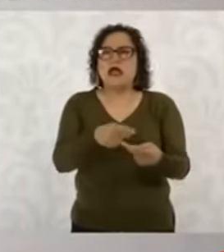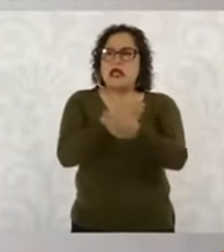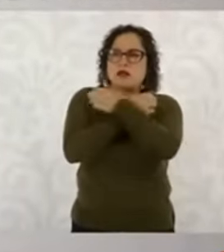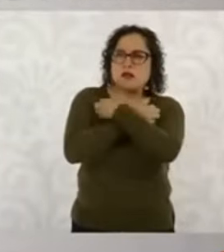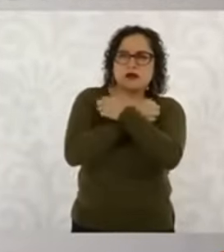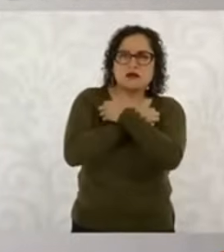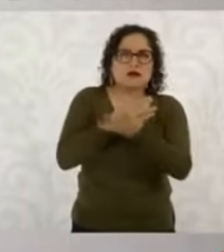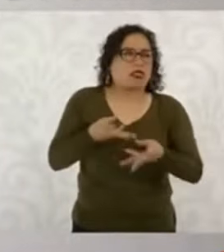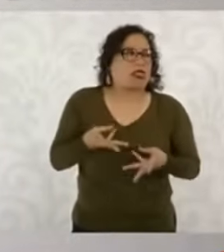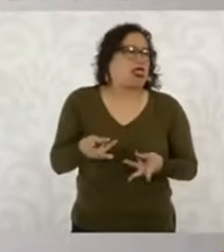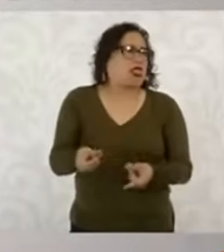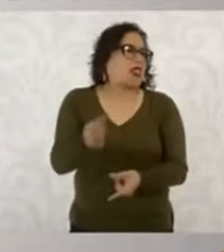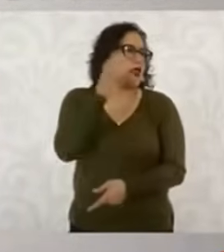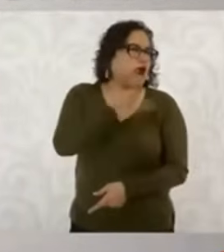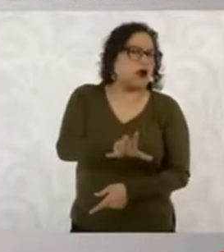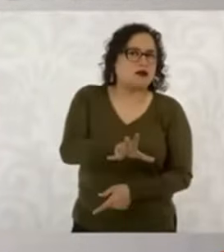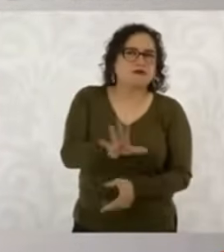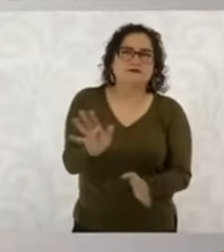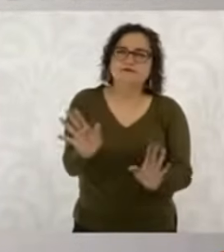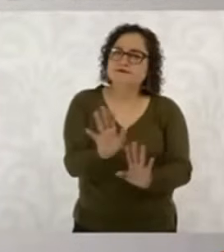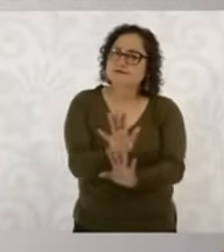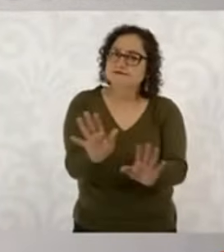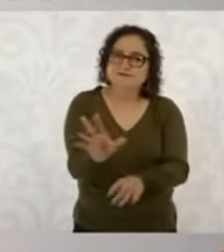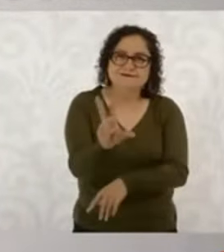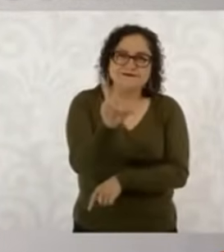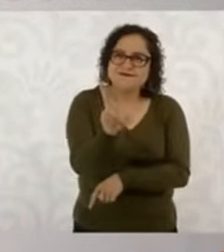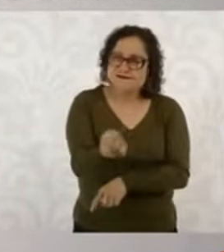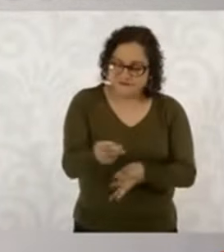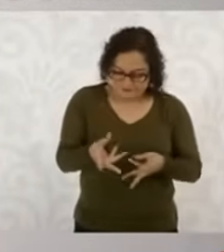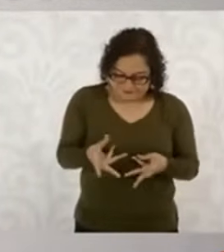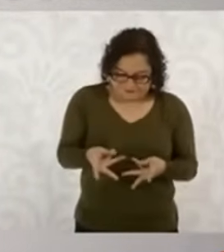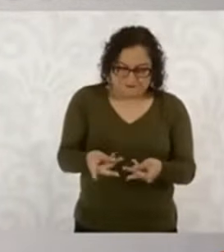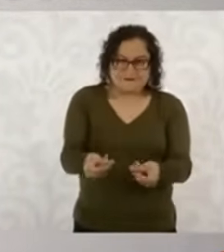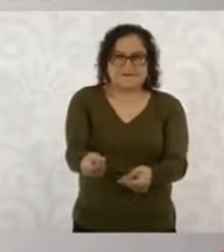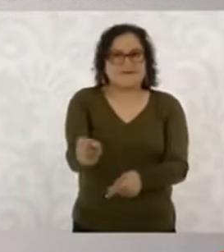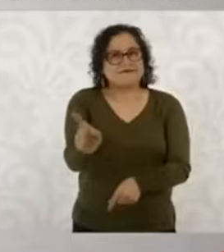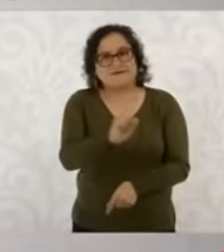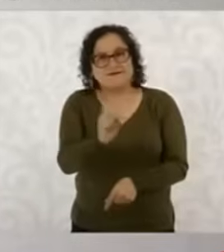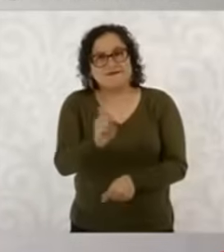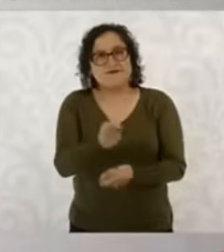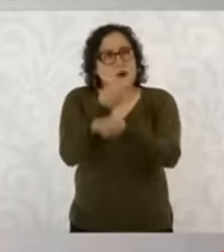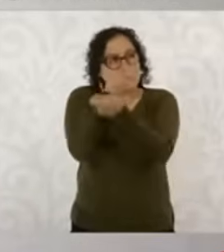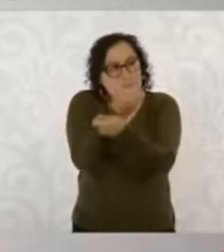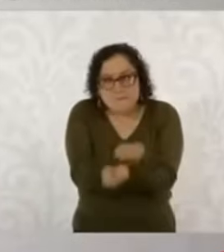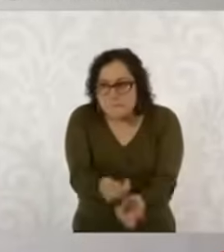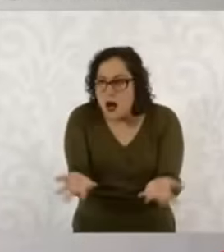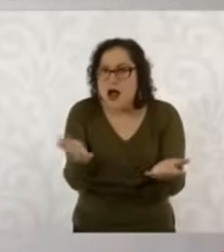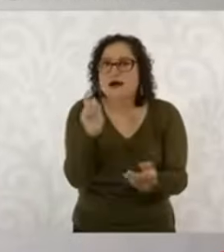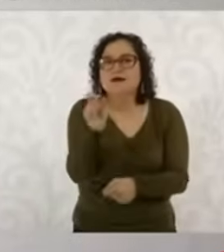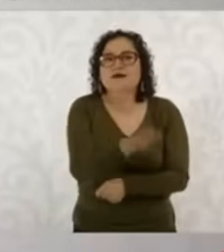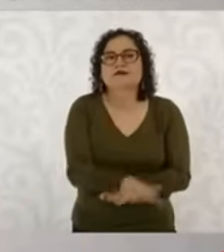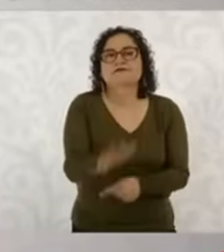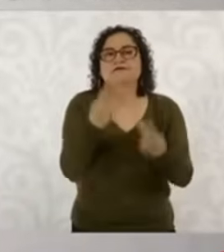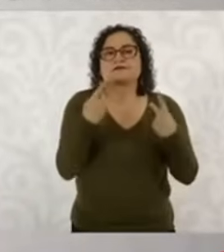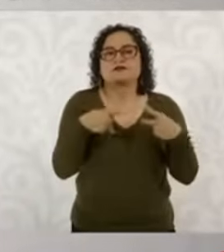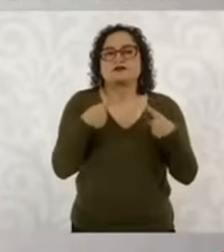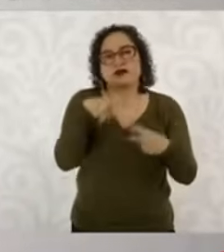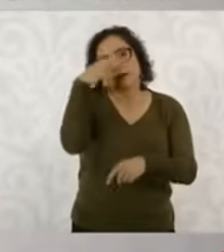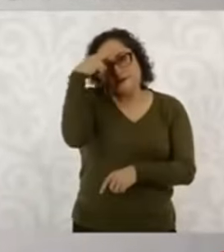para los habitantes del país, para las mexicanas y los mexicanos. Entonces, todos los gobiernos en esta